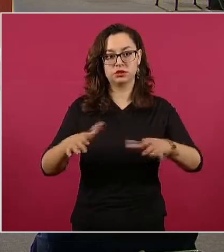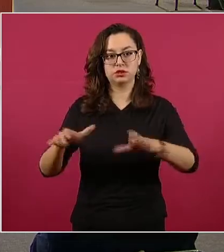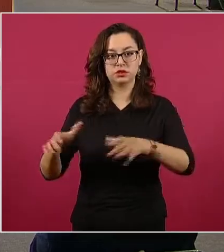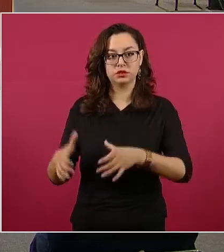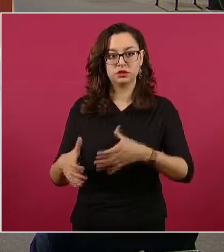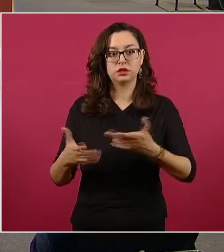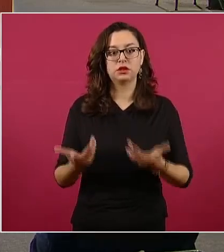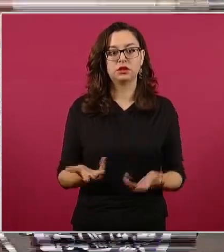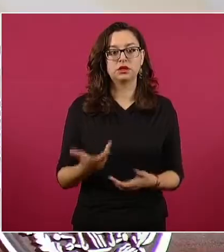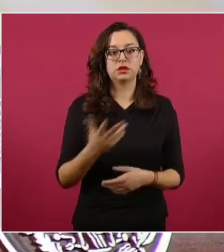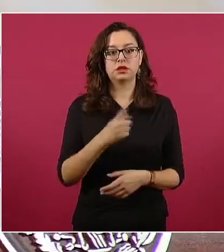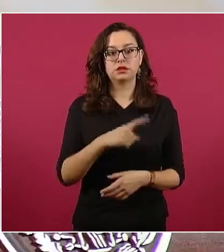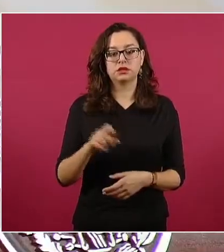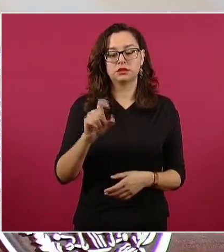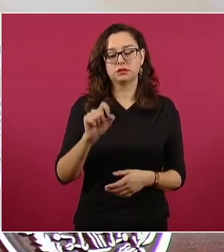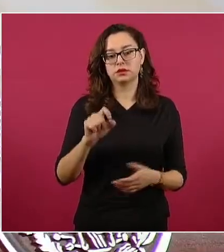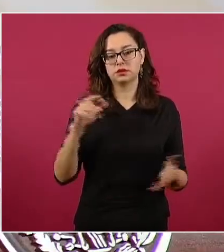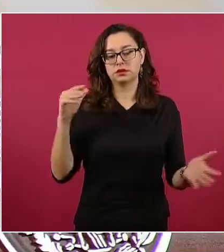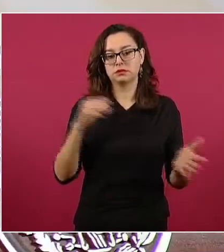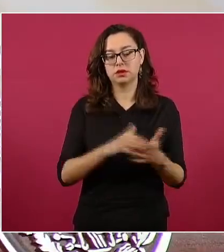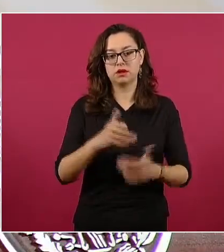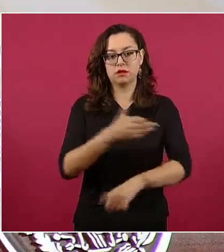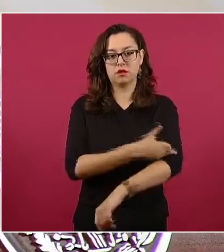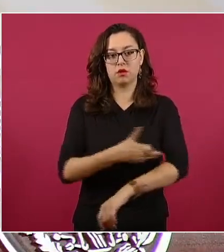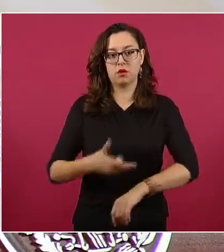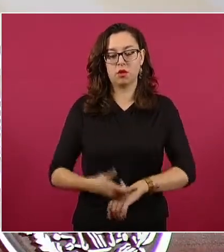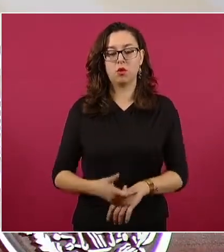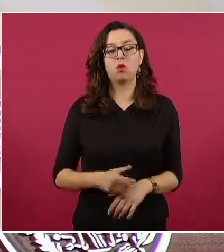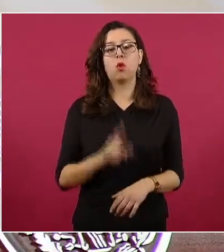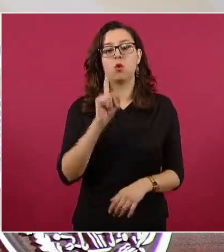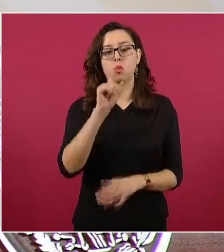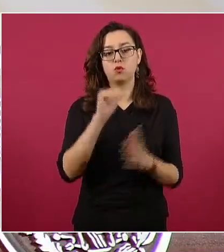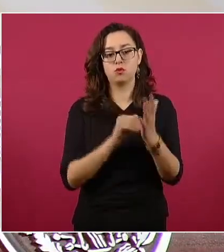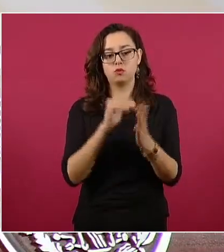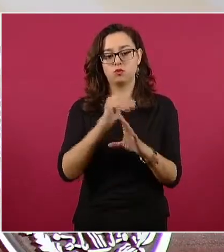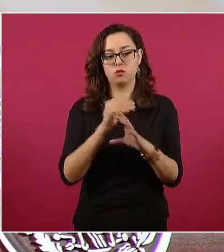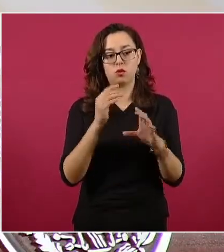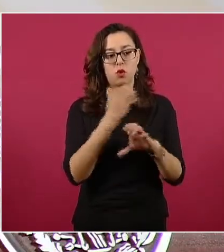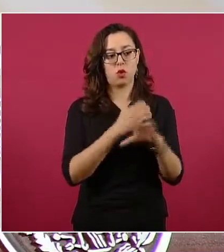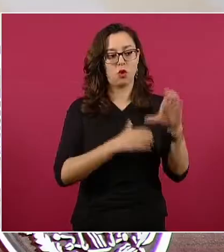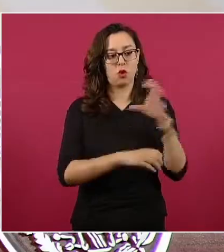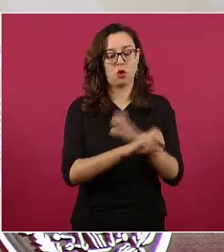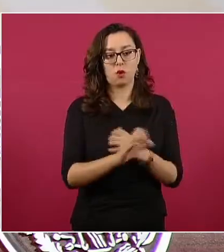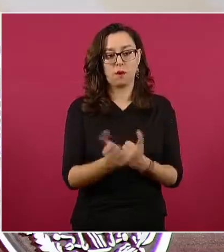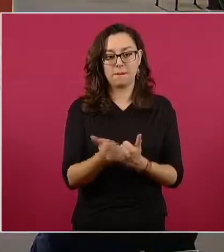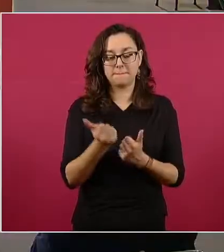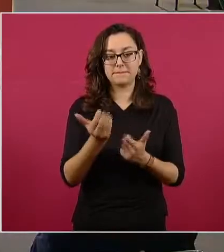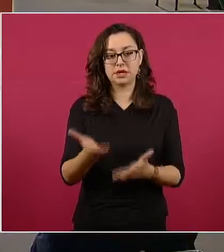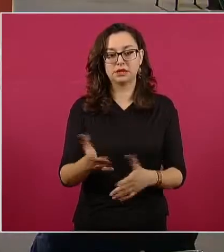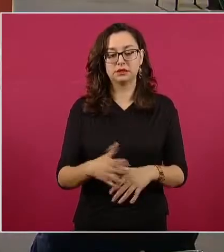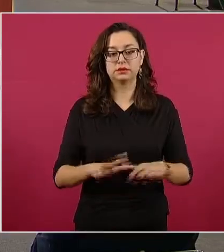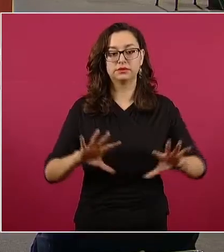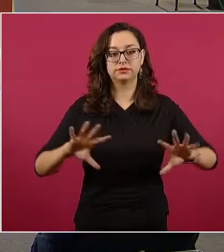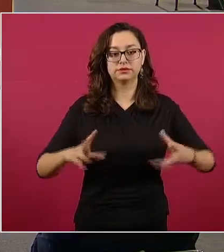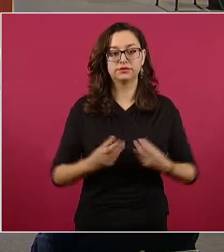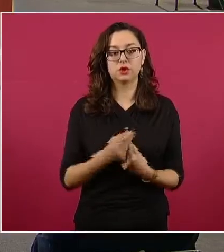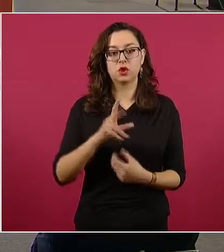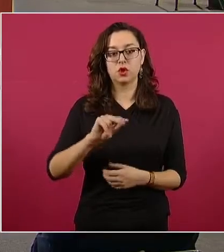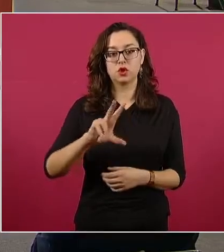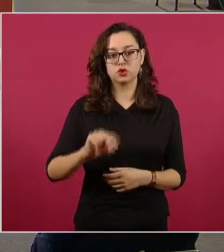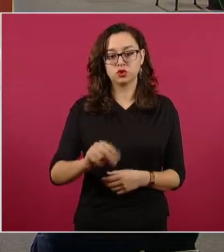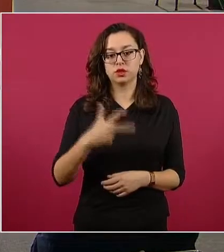57,128 familias y más de 1,000,000 de bienes entregados, para dar un total de